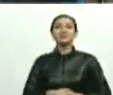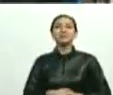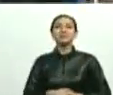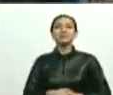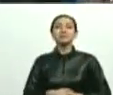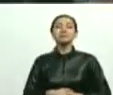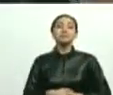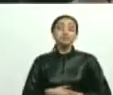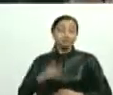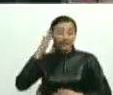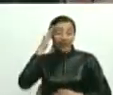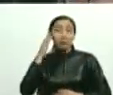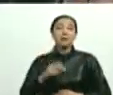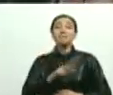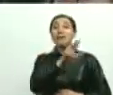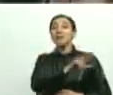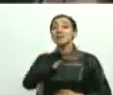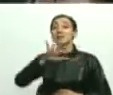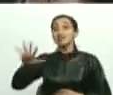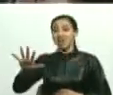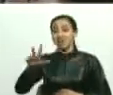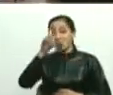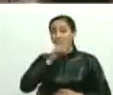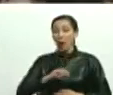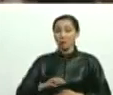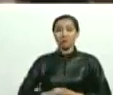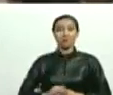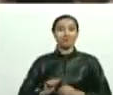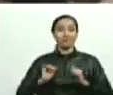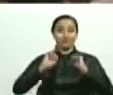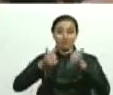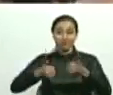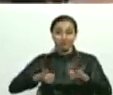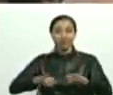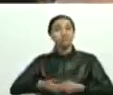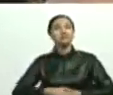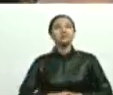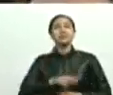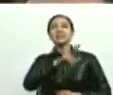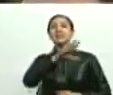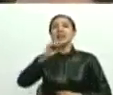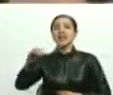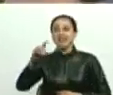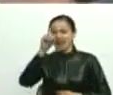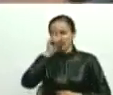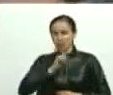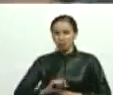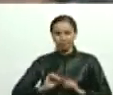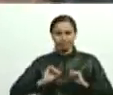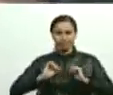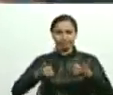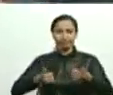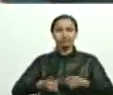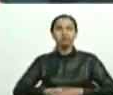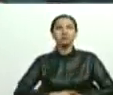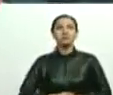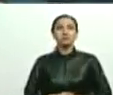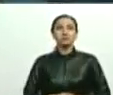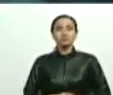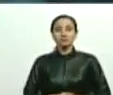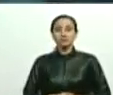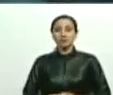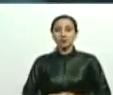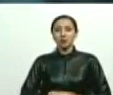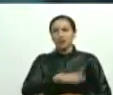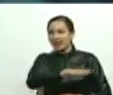habrán transcurrido 35 años a partir de hoy, 30 años a partir de hoy. Y los niños que